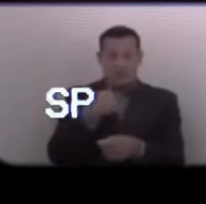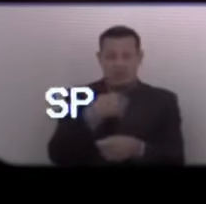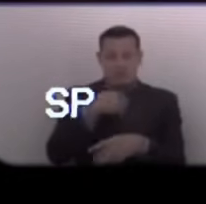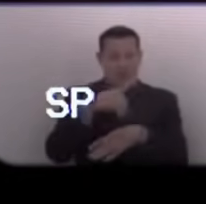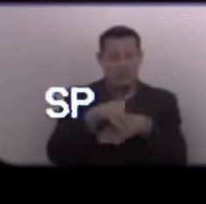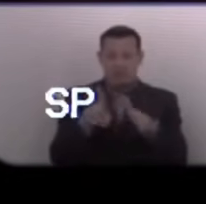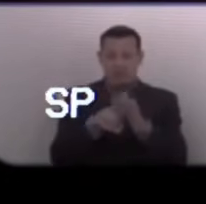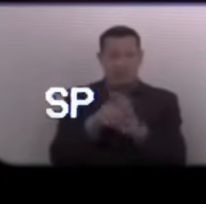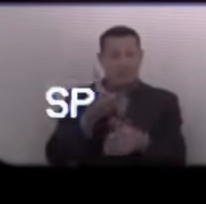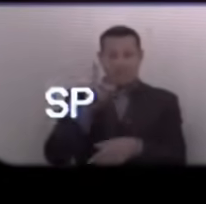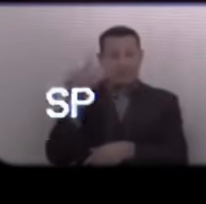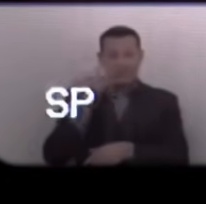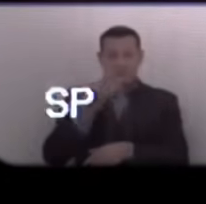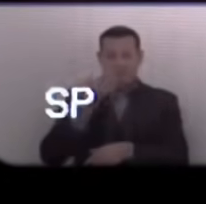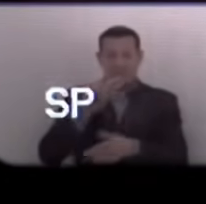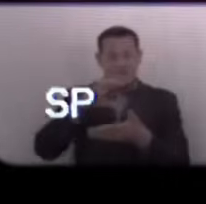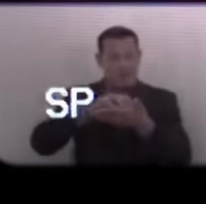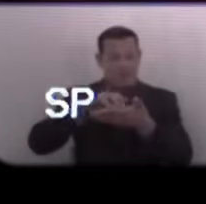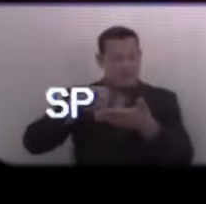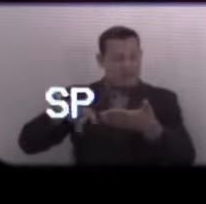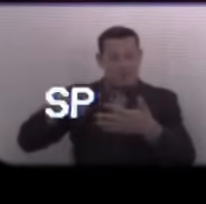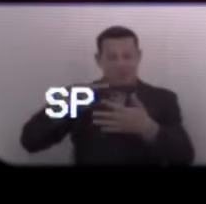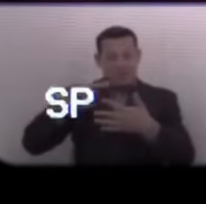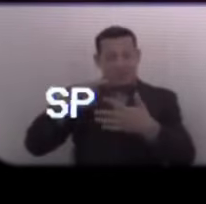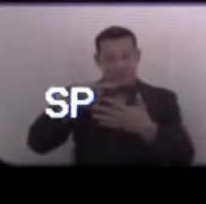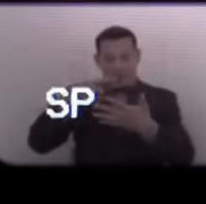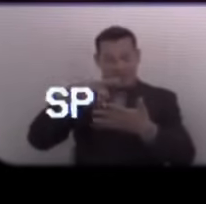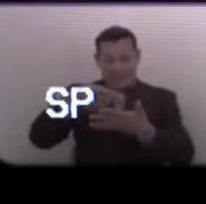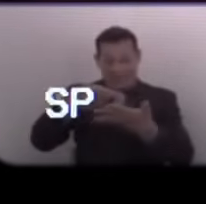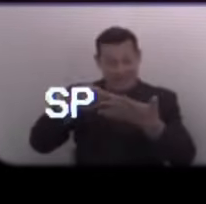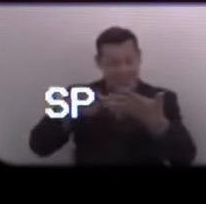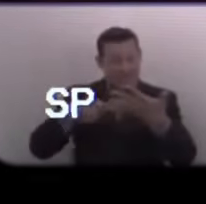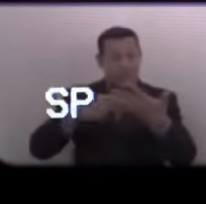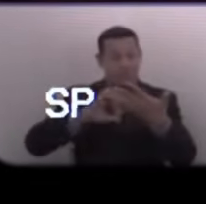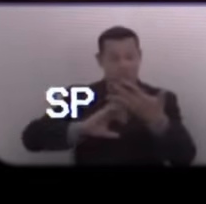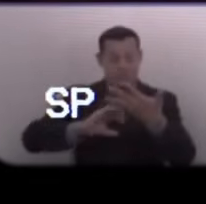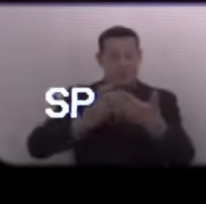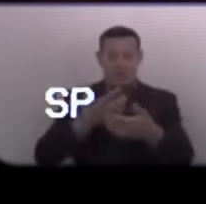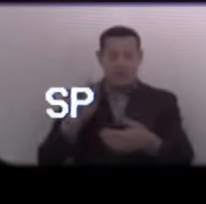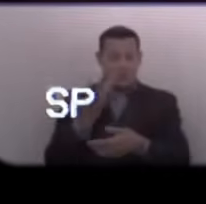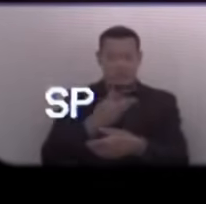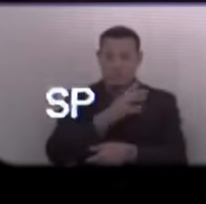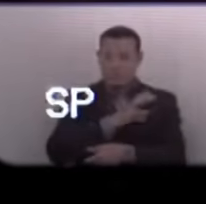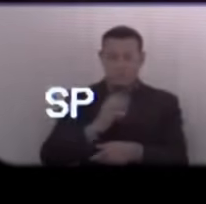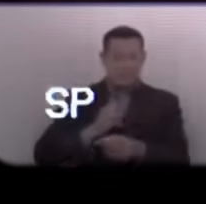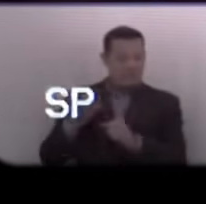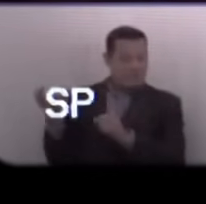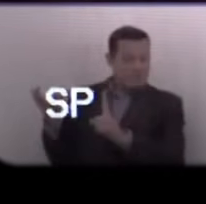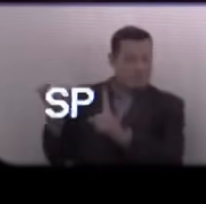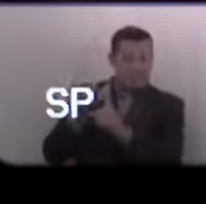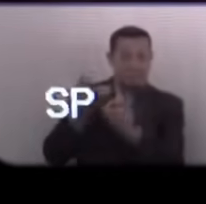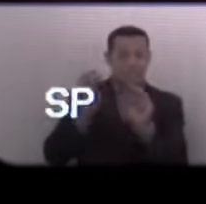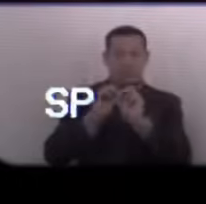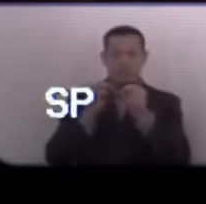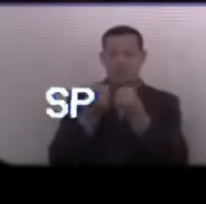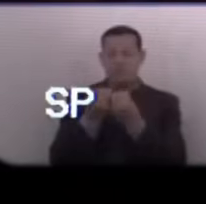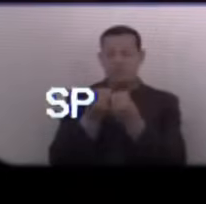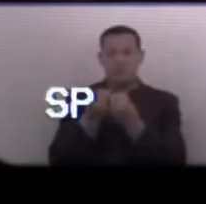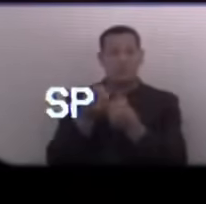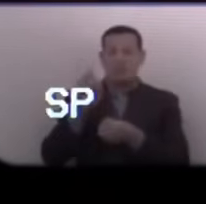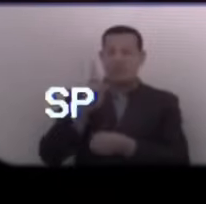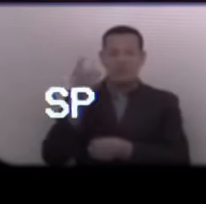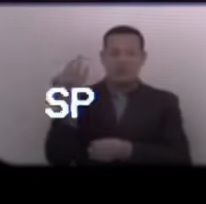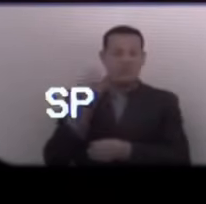es necesario quitarle los derechos constitucionales a todos los salvadoreños para perseguir criminales. No